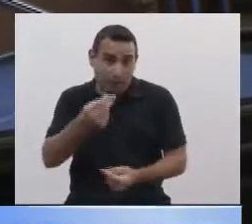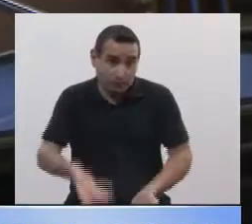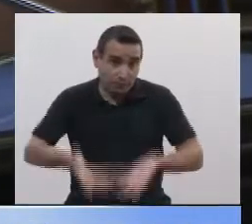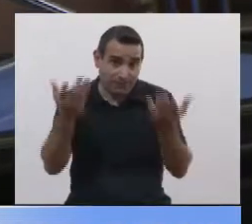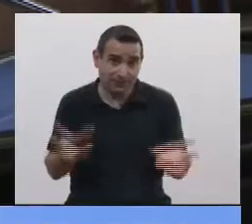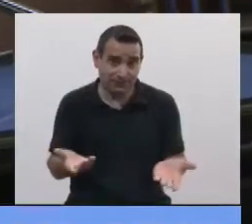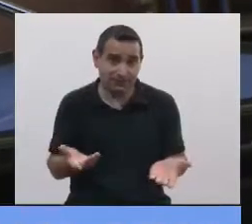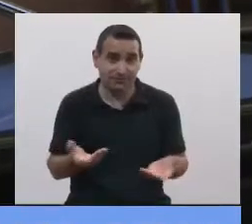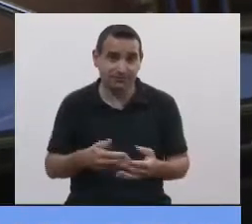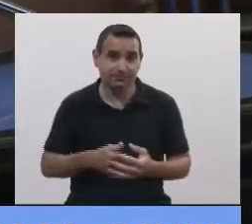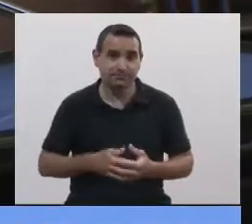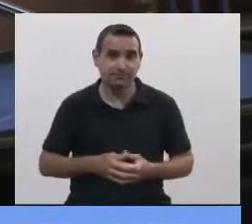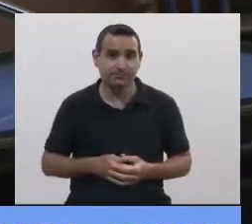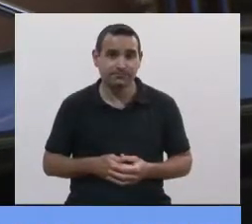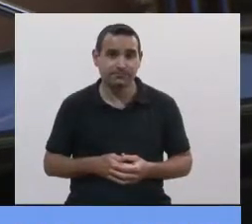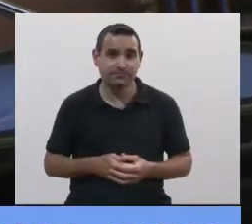precios.